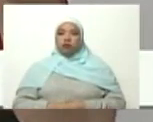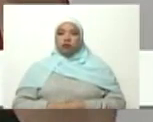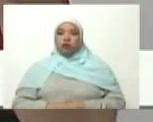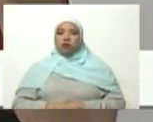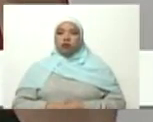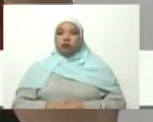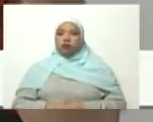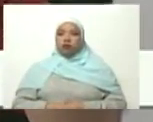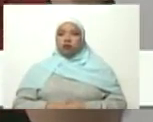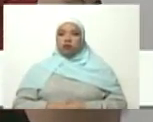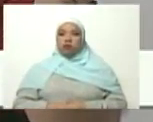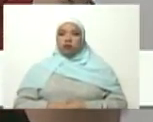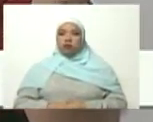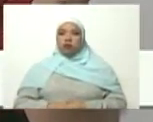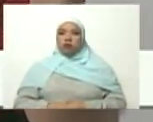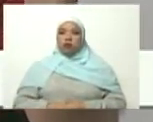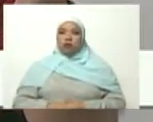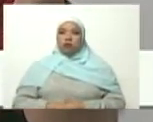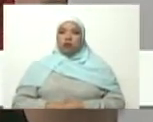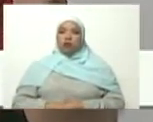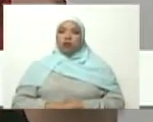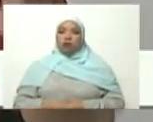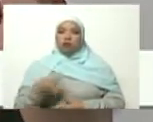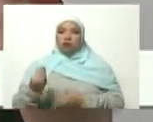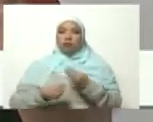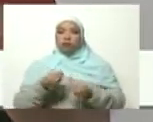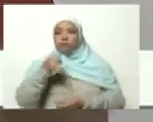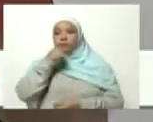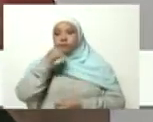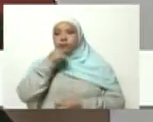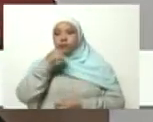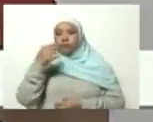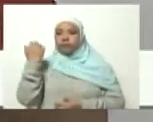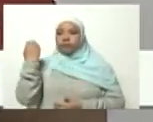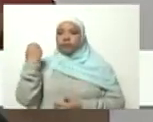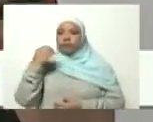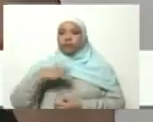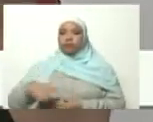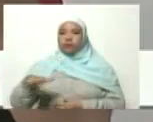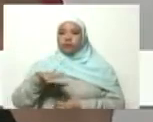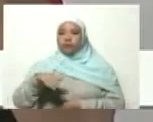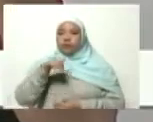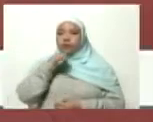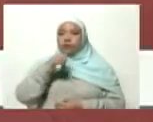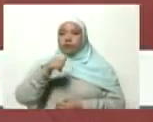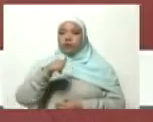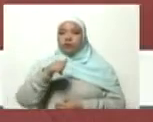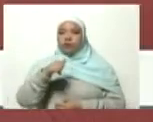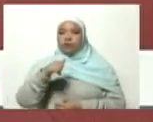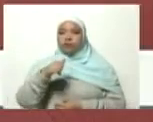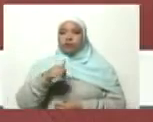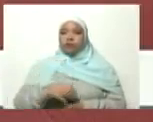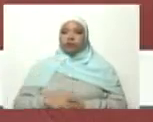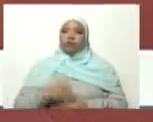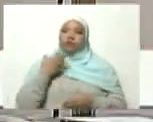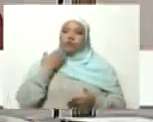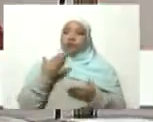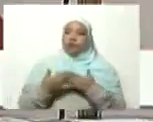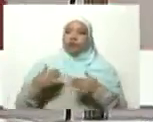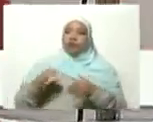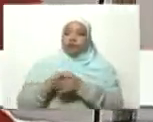ningún lado. Nuestra posición cada día es más firme. El camino es el camino de la revolución bolivariana. Gracias,